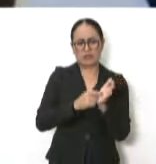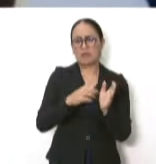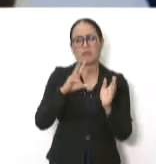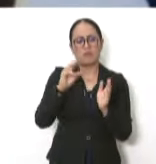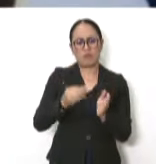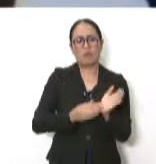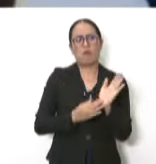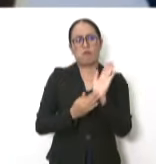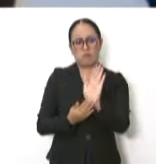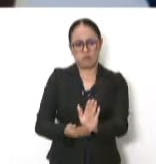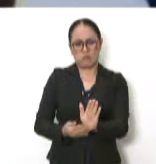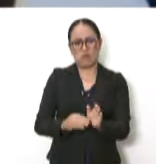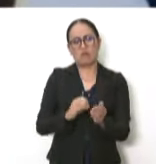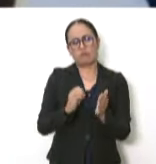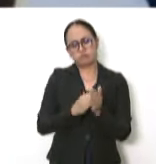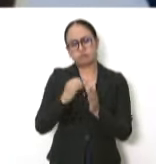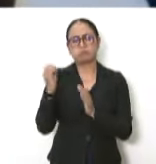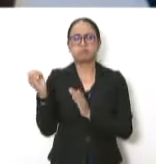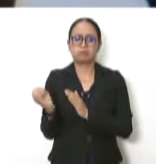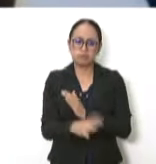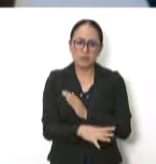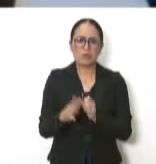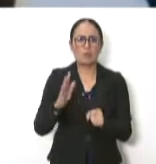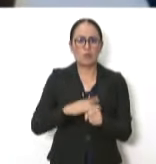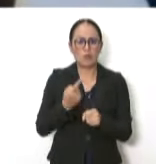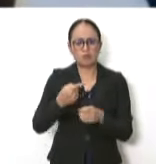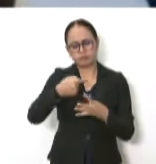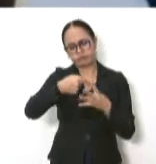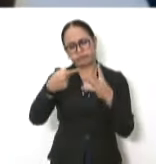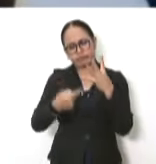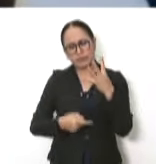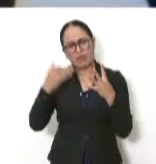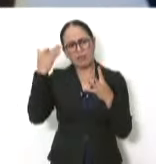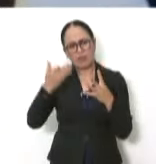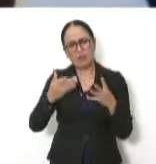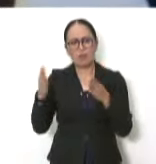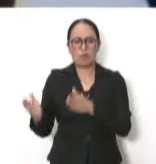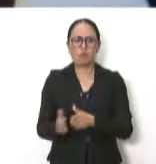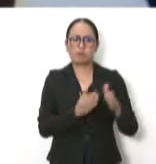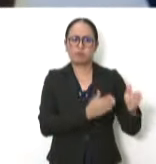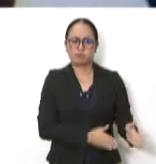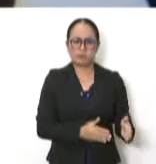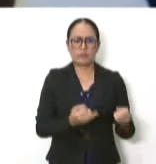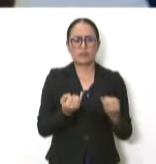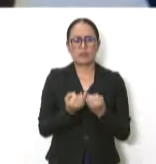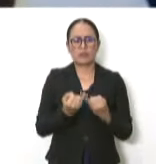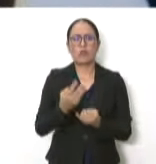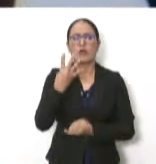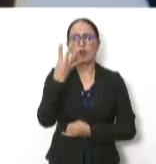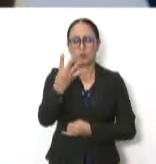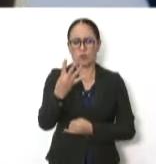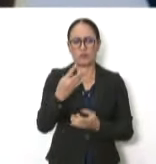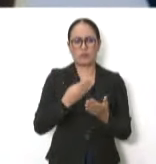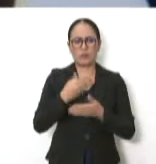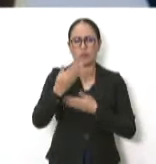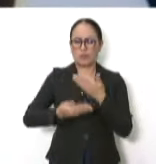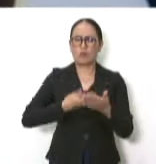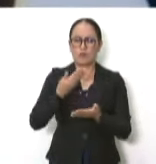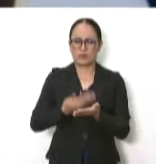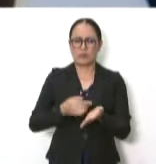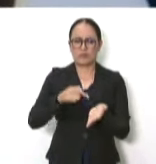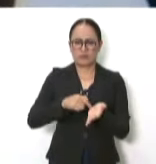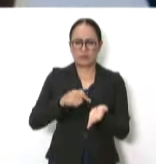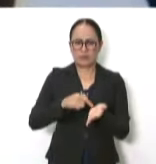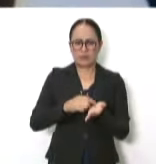presentados, sobreseer o desechar por causas distintas a la extemporaneidad y 4 proyectos de resolución en los que se